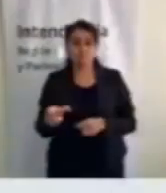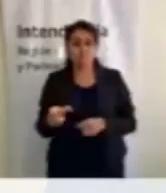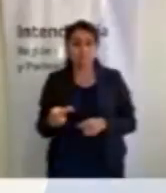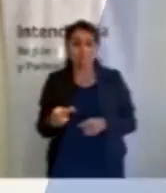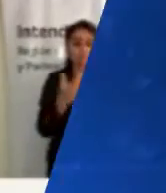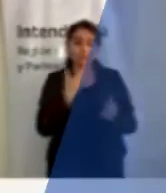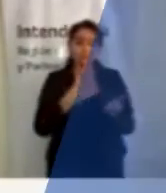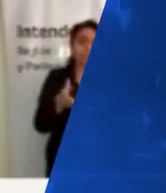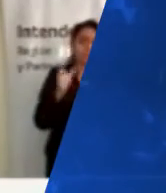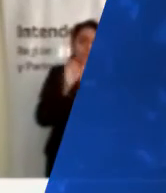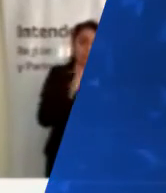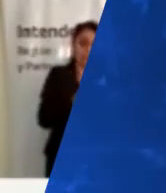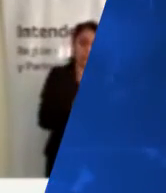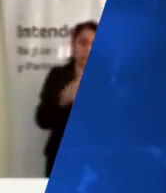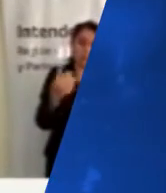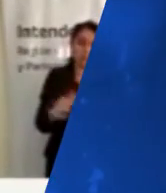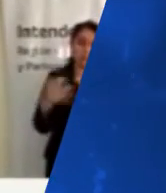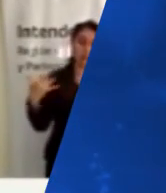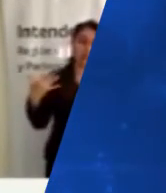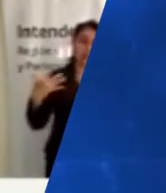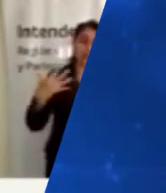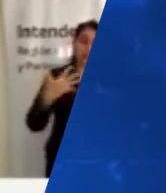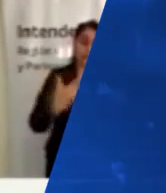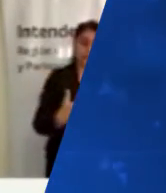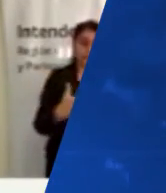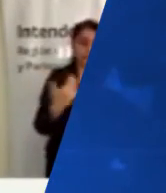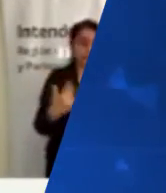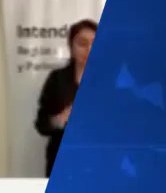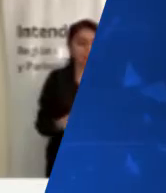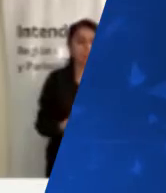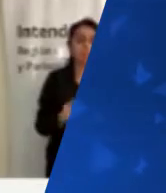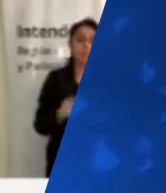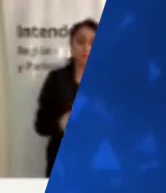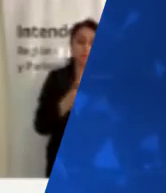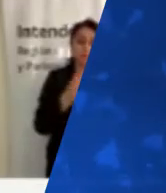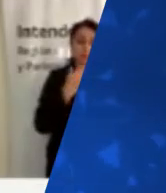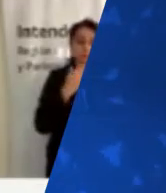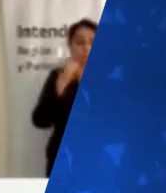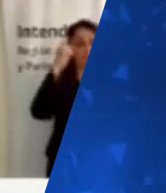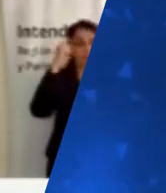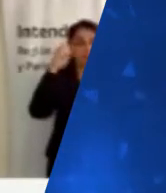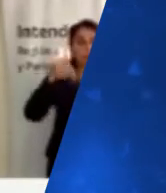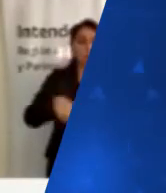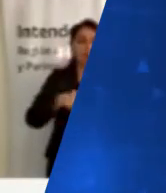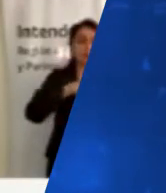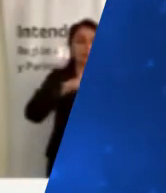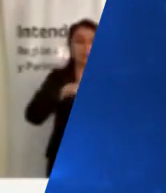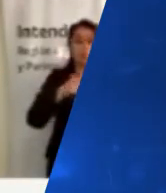2 fallecidos y 144 nuevos casos se registraron en la región.